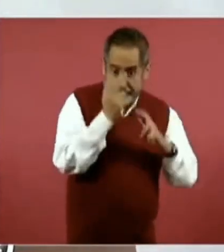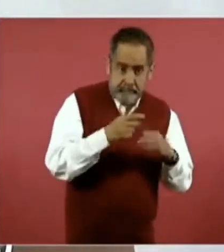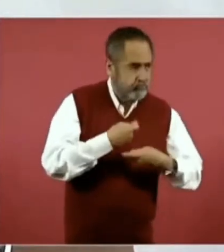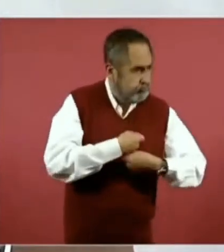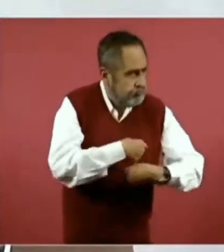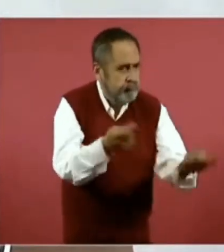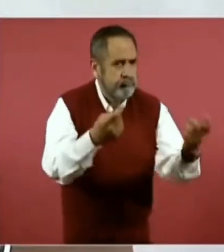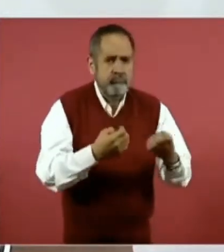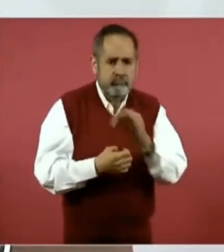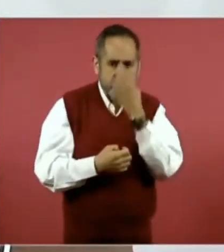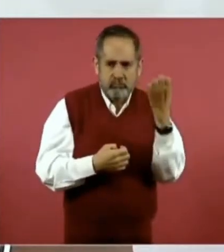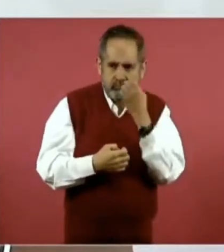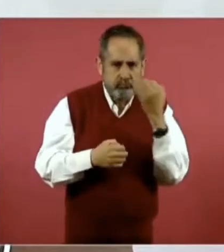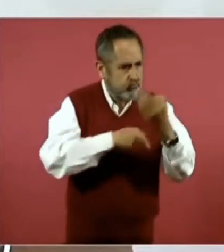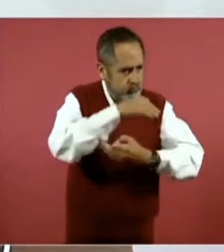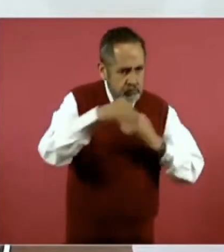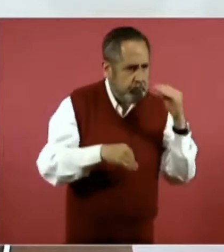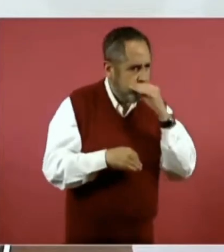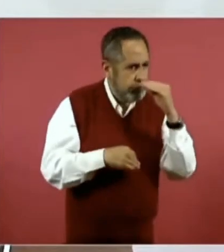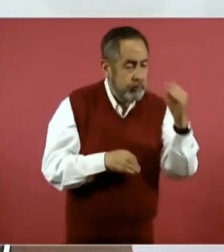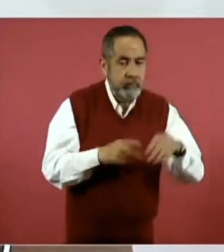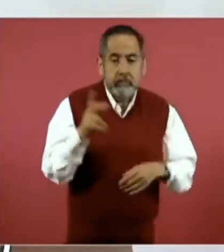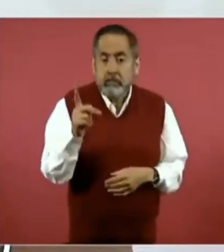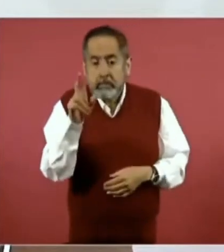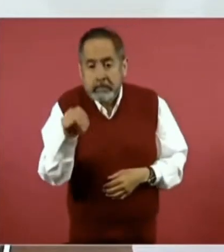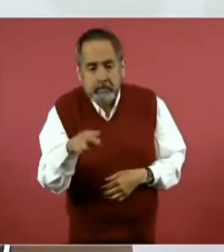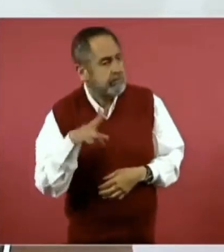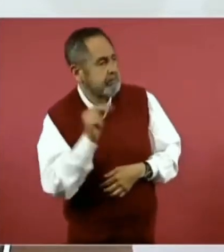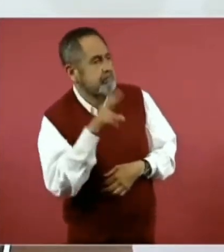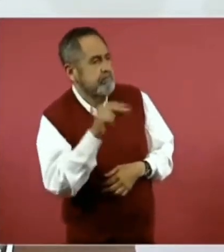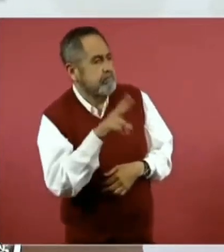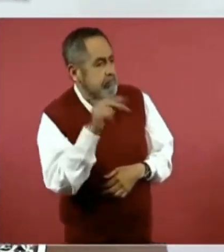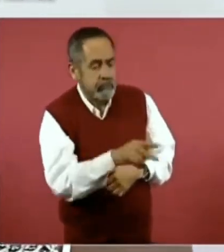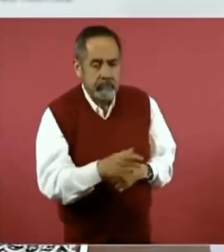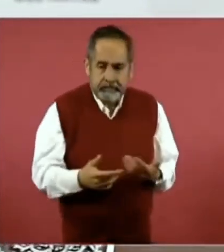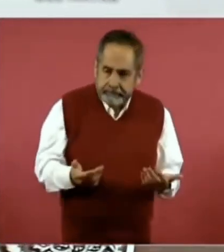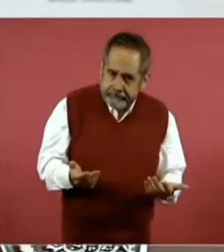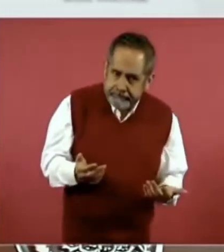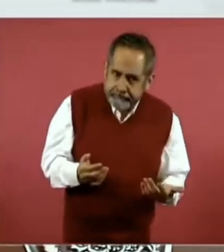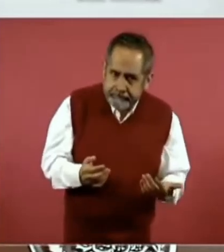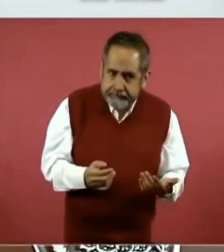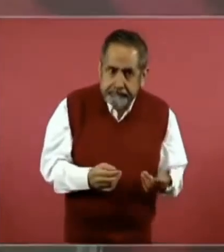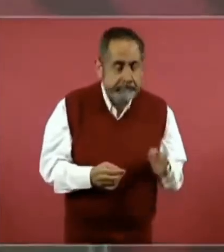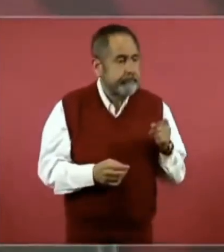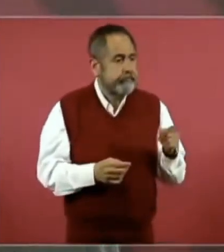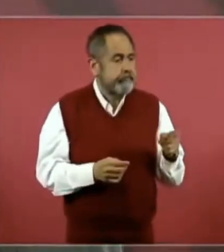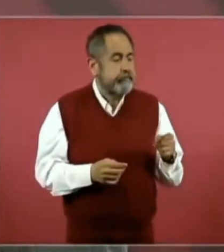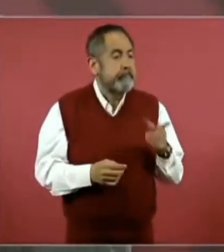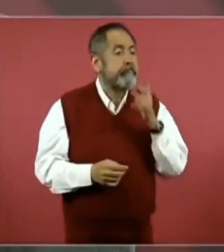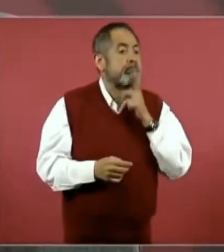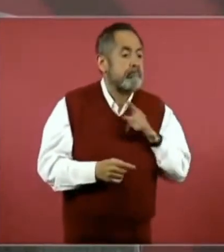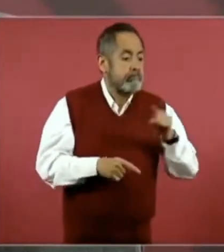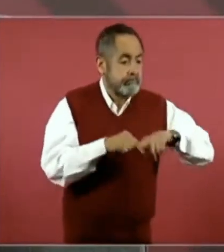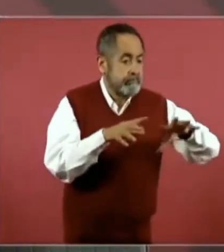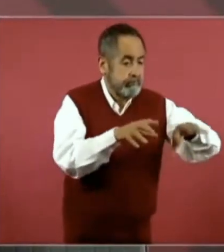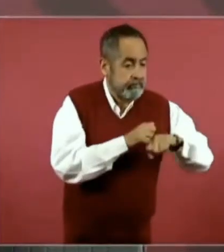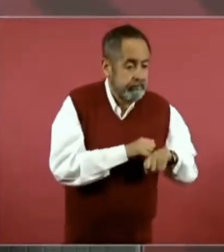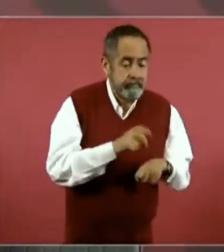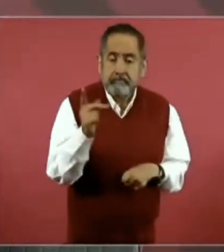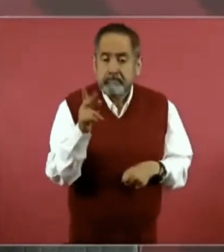y en contra de la nacionalización del petróleo.